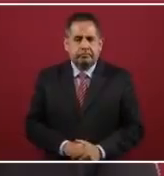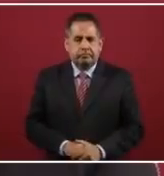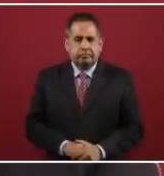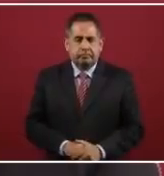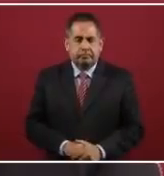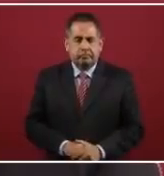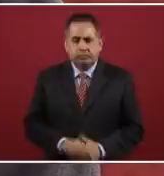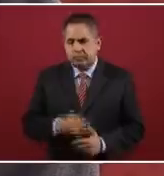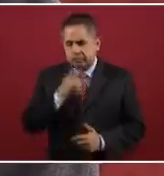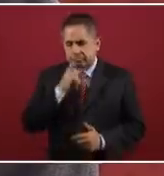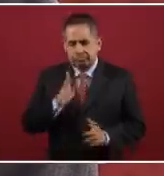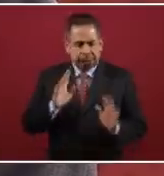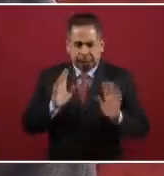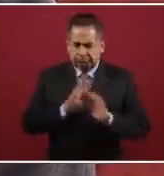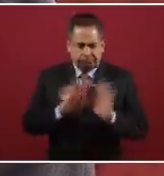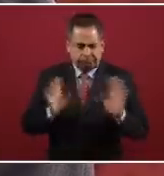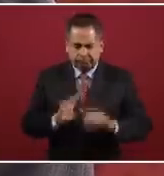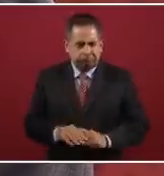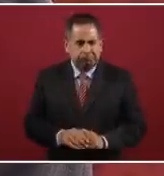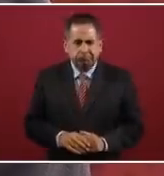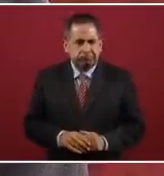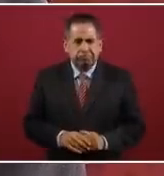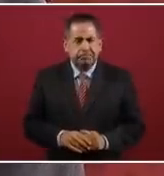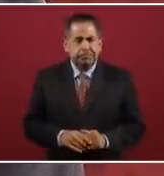Y es mejor que